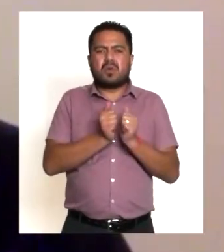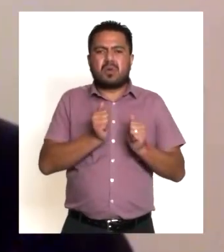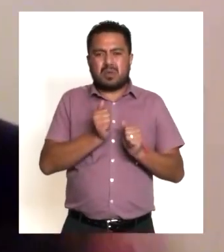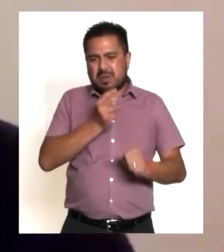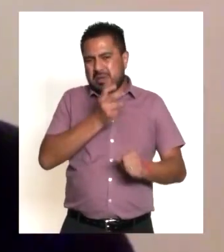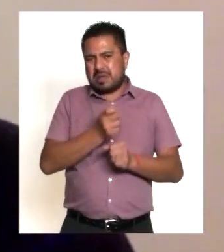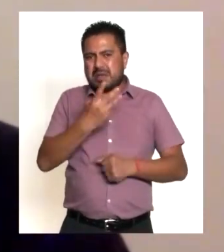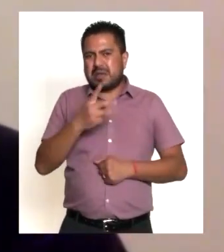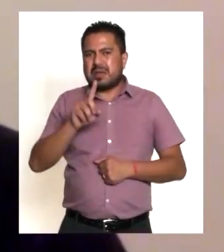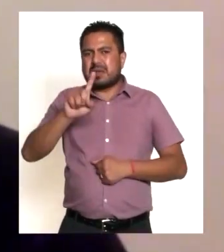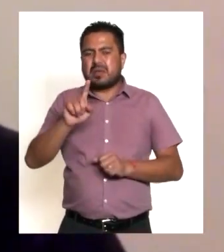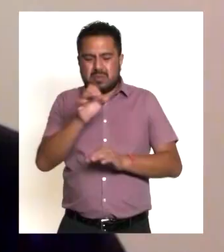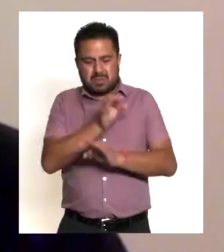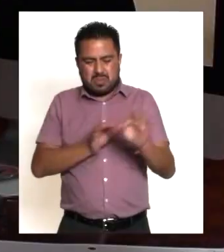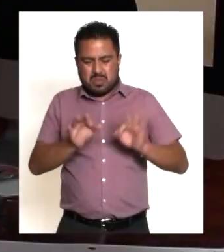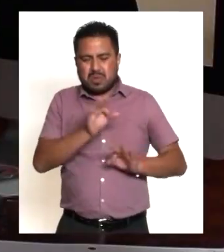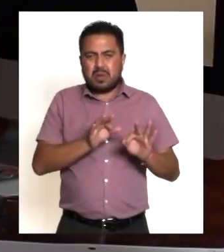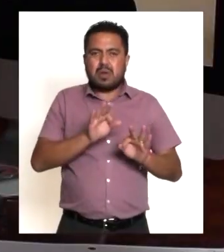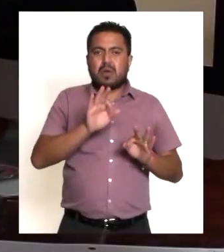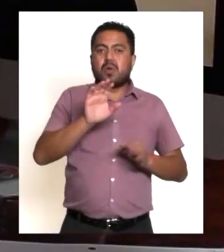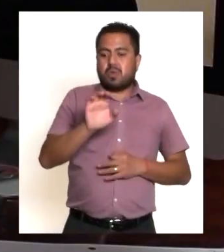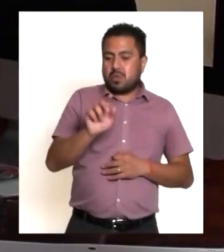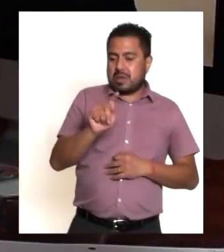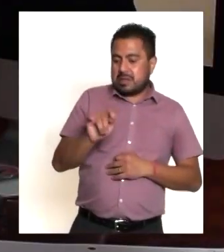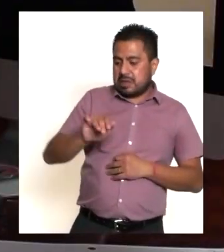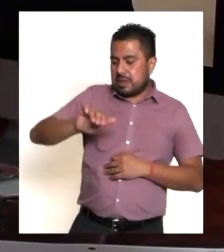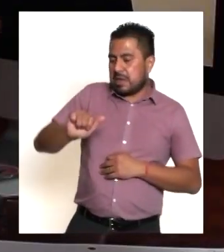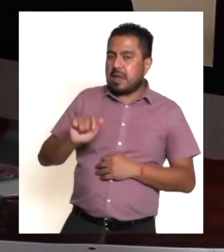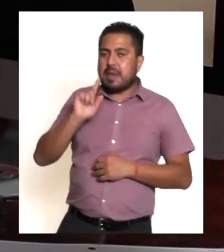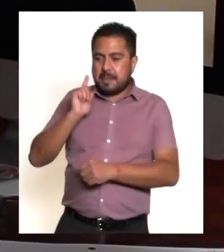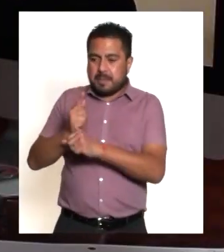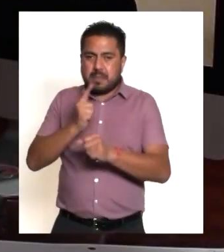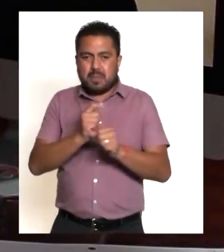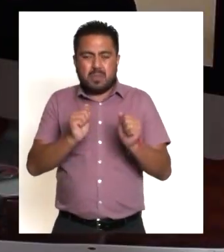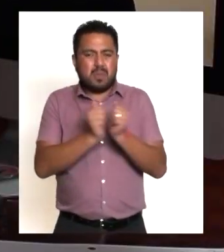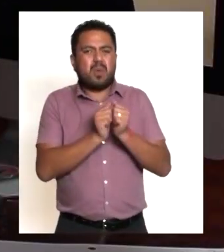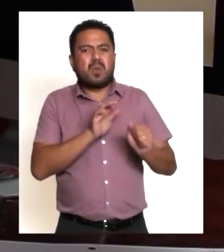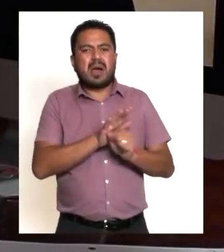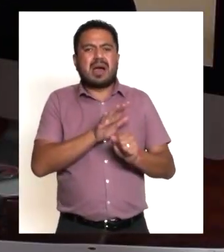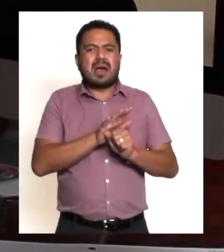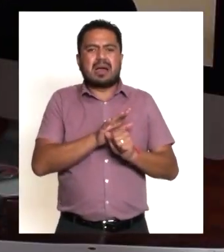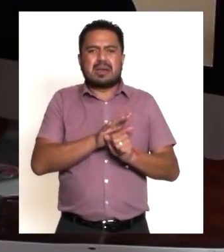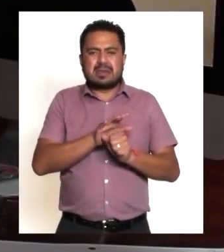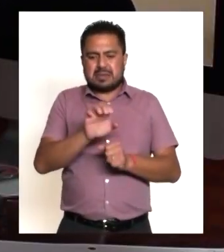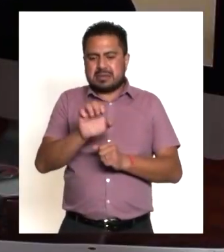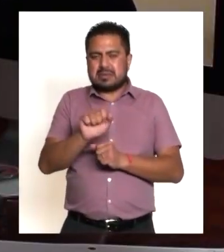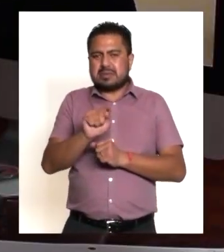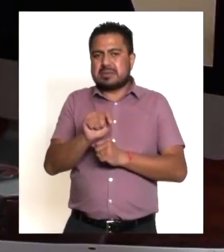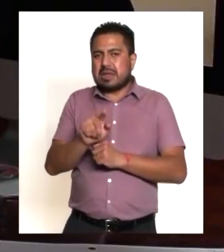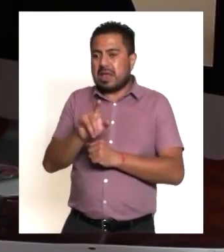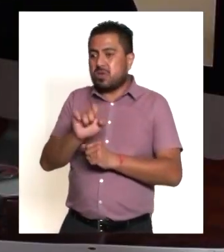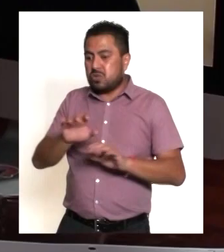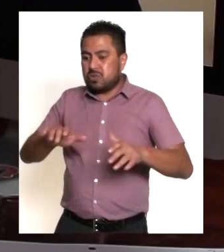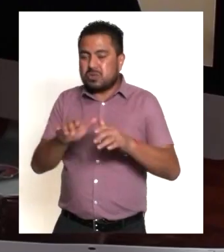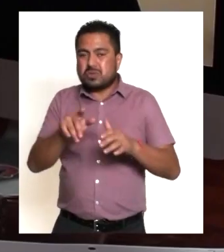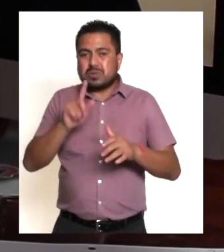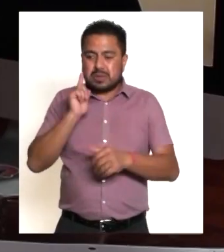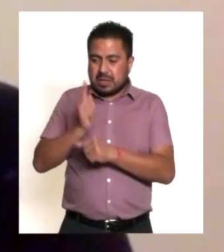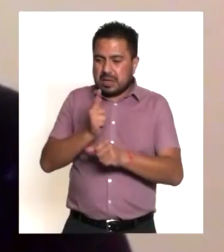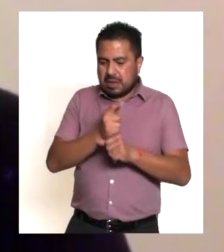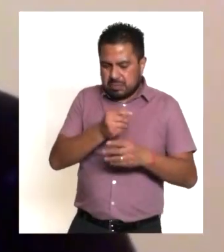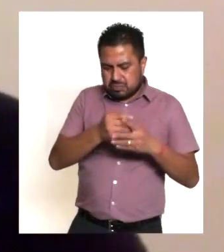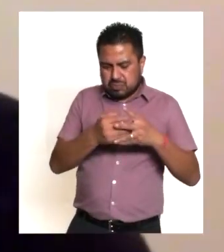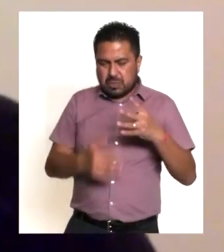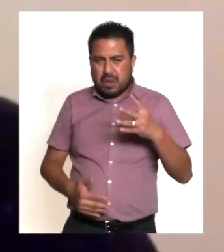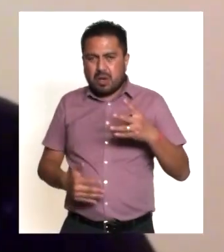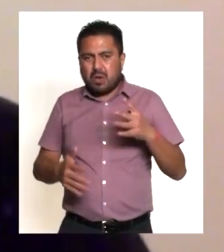de una creación de una nueva molécula. Las computadoras cuánticas, en vez de ver 1 y 0, ven estados. Y entonces ven